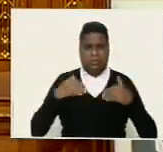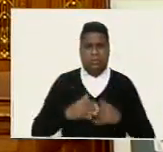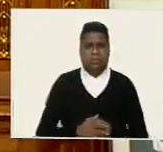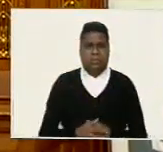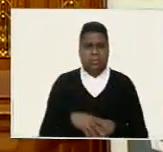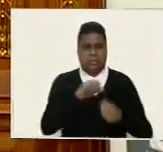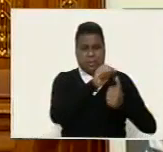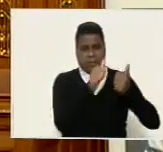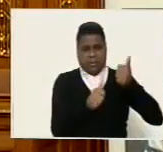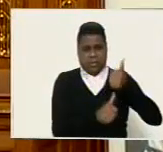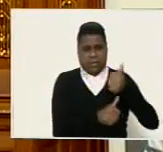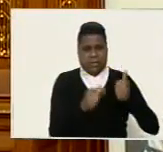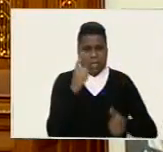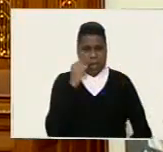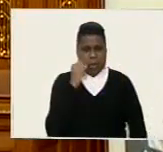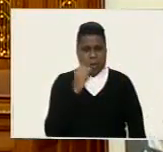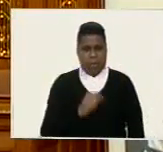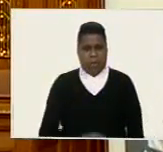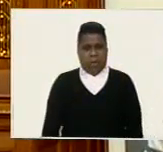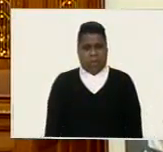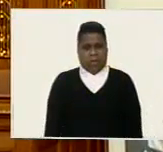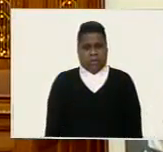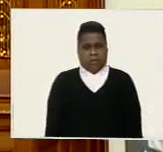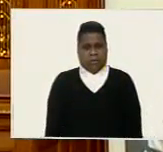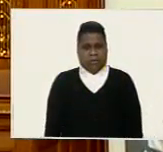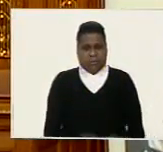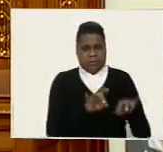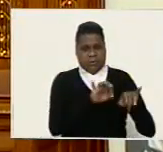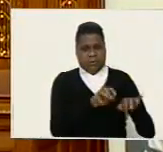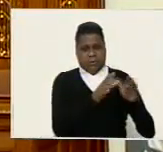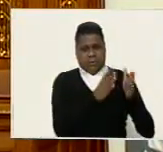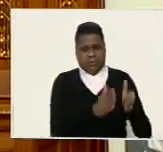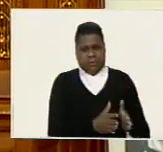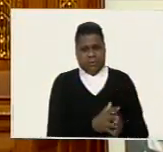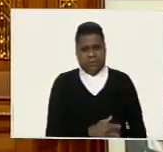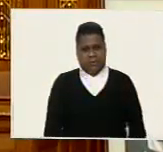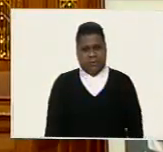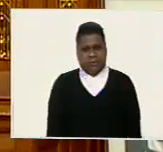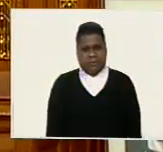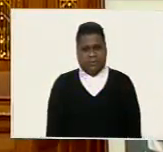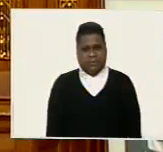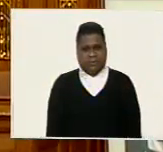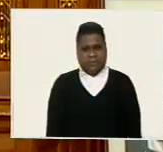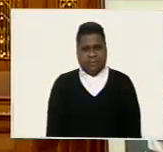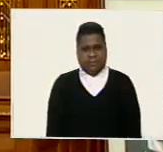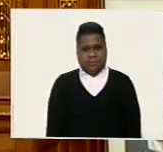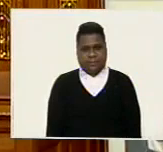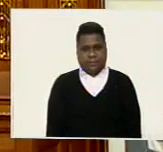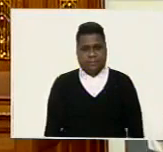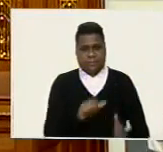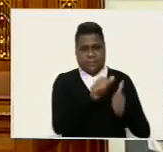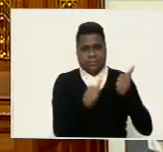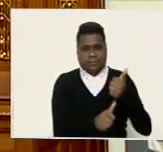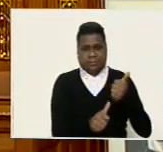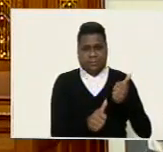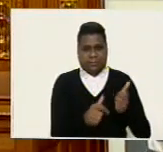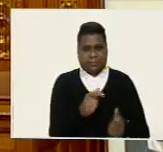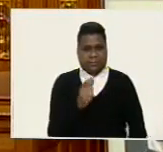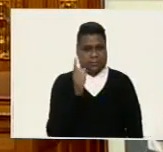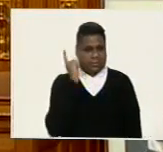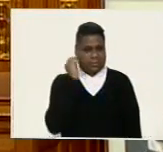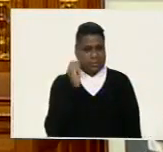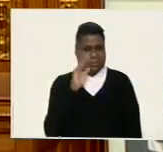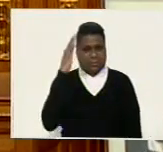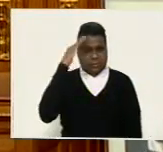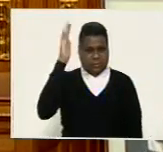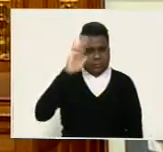vicepresidente Elia Amoroso, a nuestro secretario Fidel y a nuestra subsecretaria Carolis. Saludo